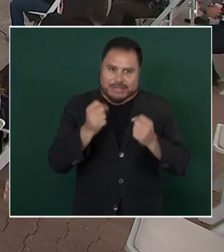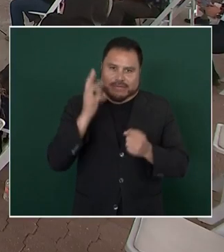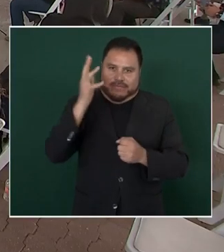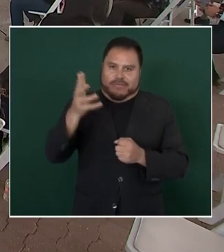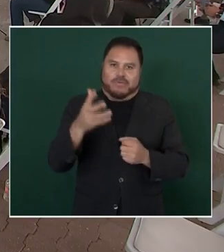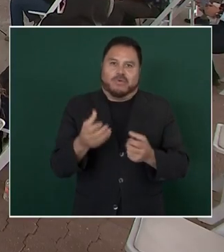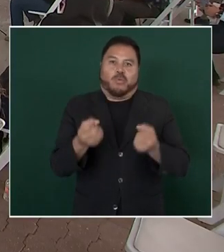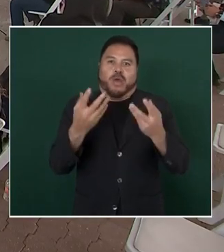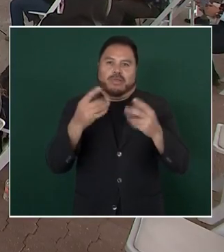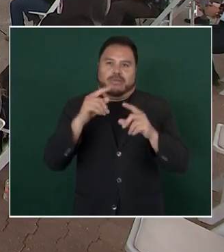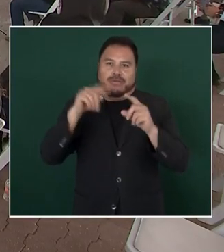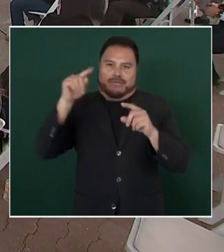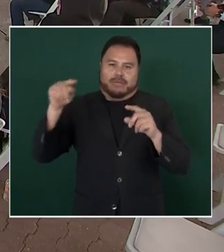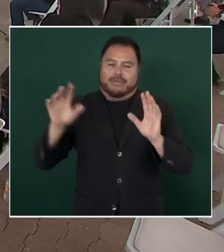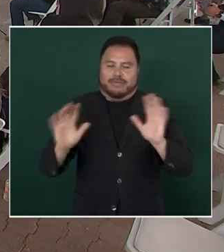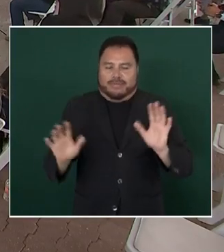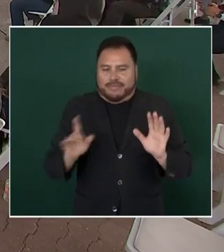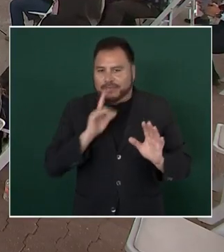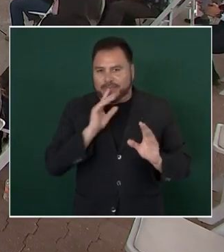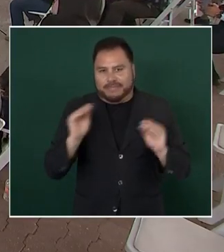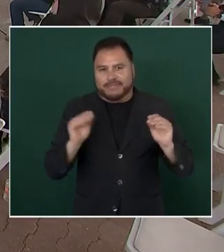y mejor